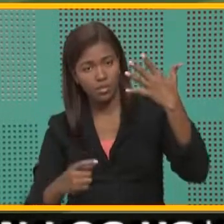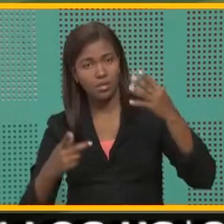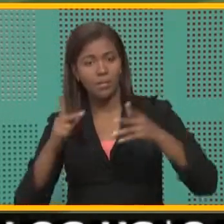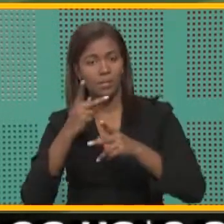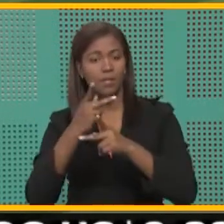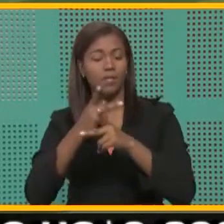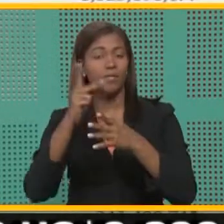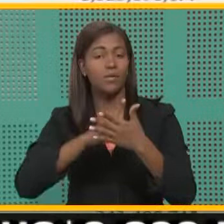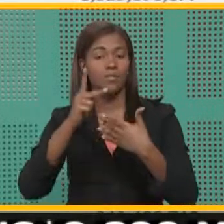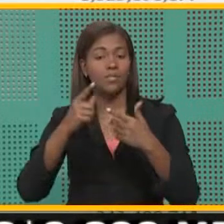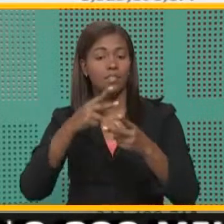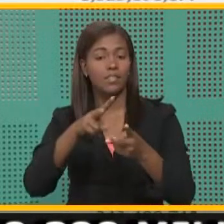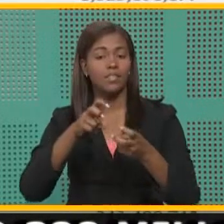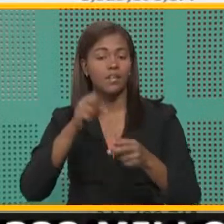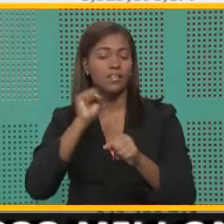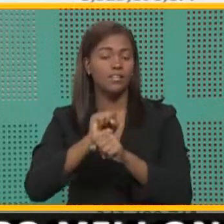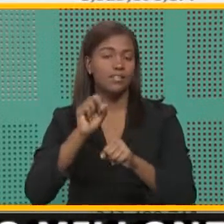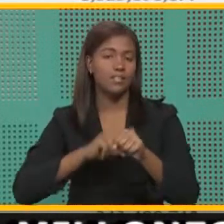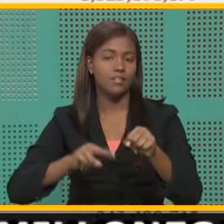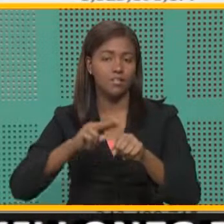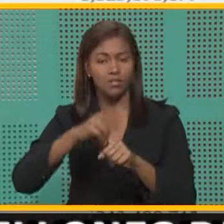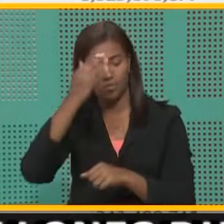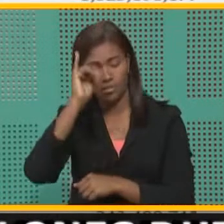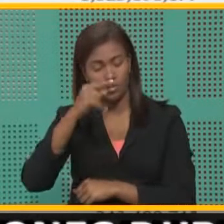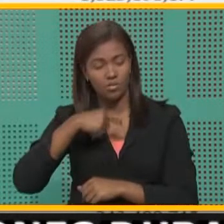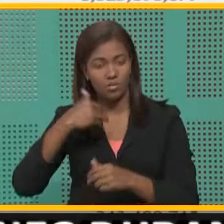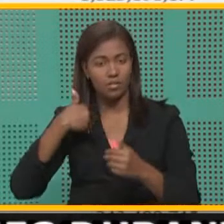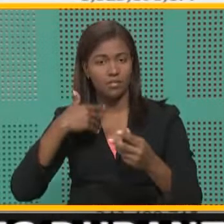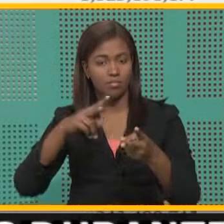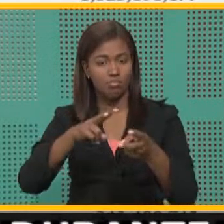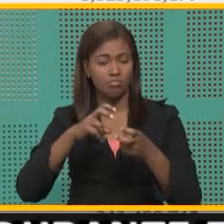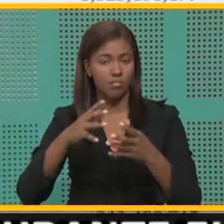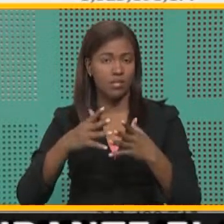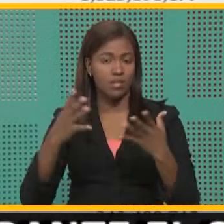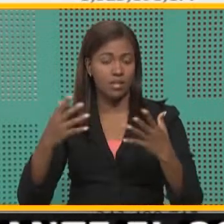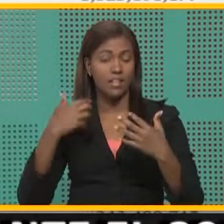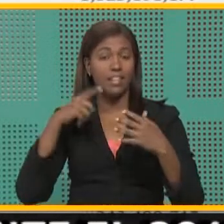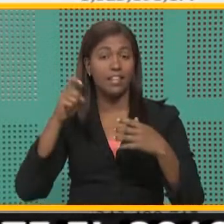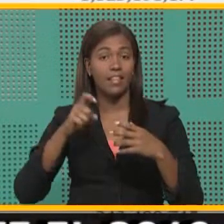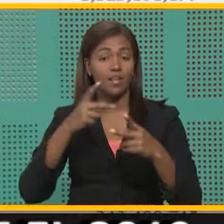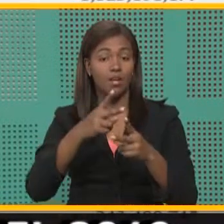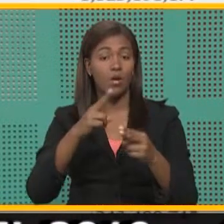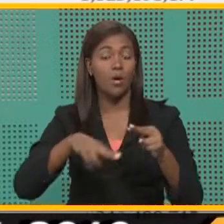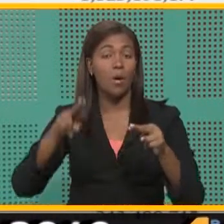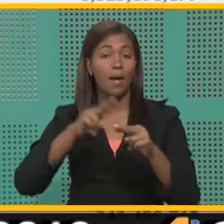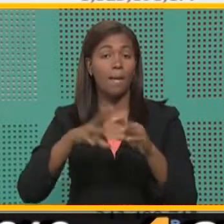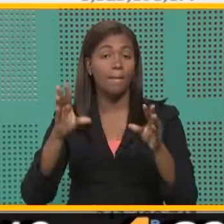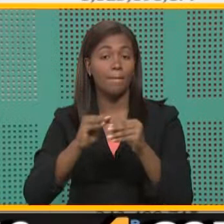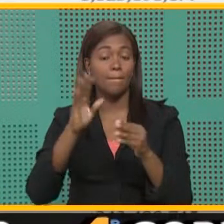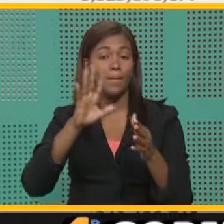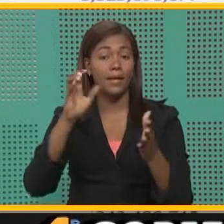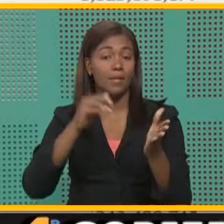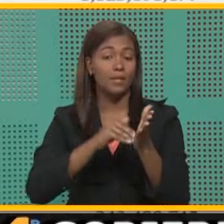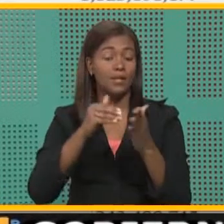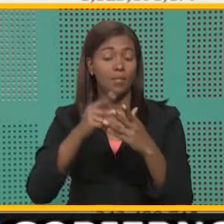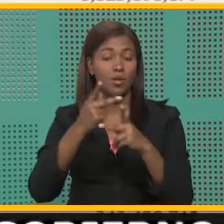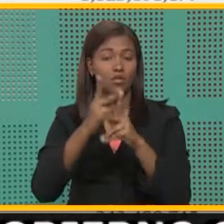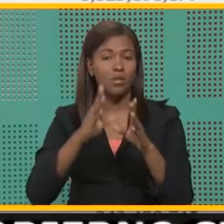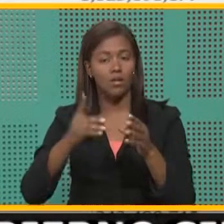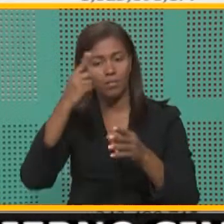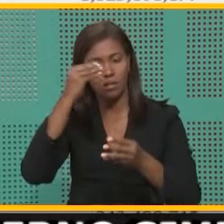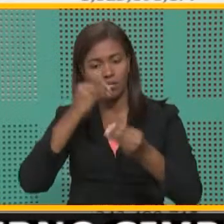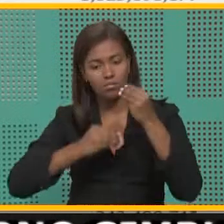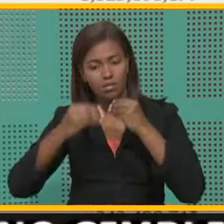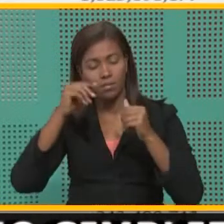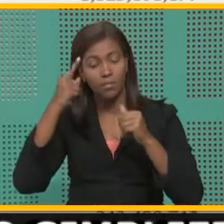producción nacional. Por eso es que nosotros tenemos la gran satisfacción que hemos tenido que aumentar en más de 500 millones la producción de alimentos